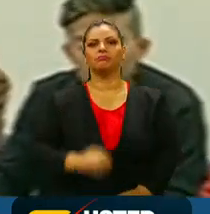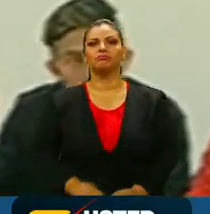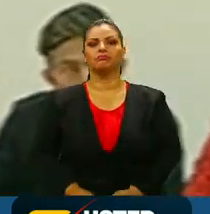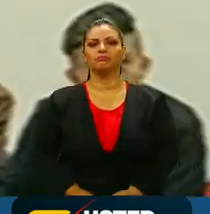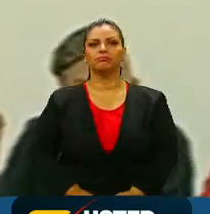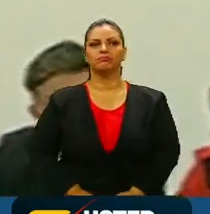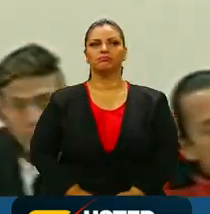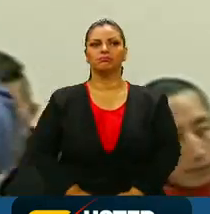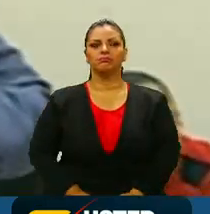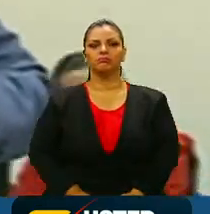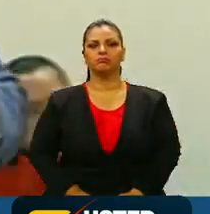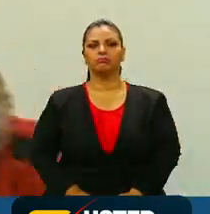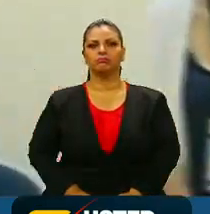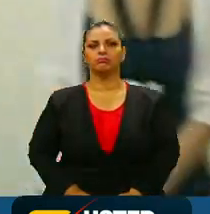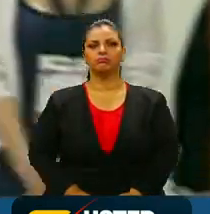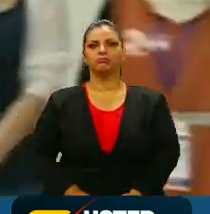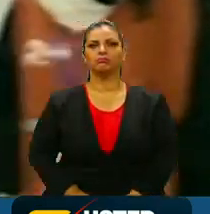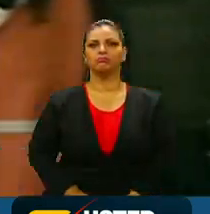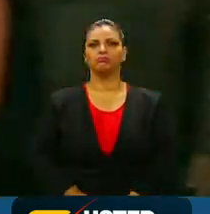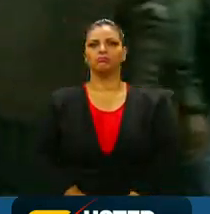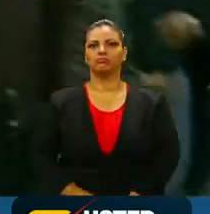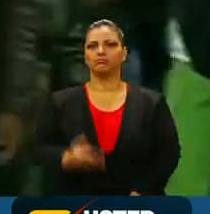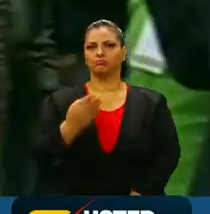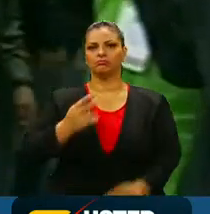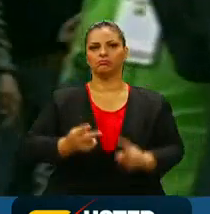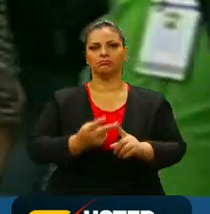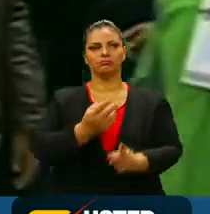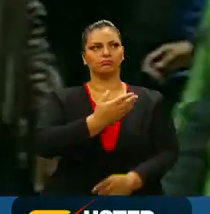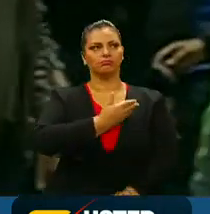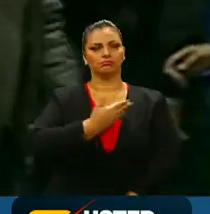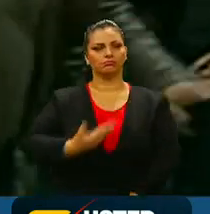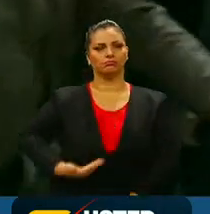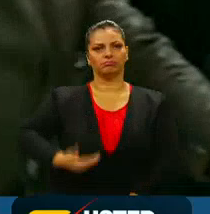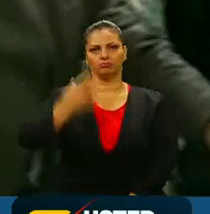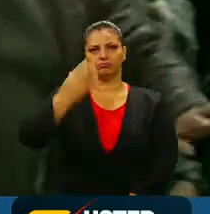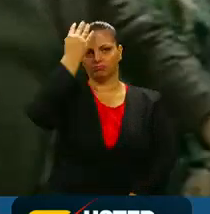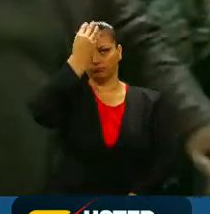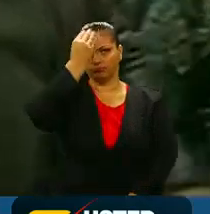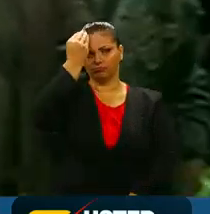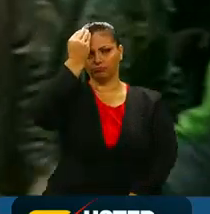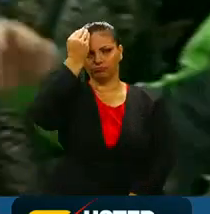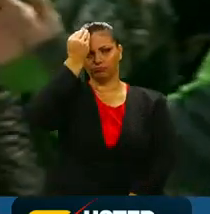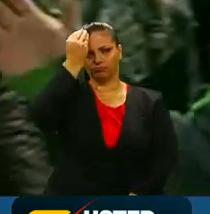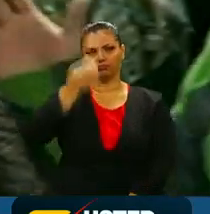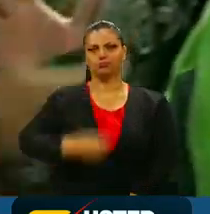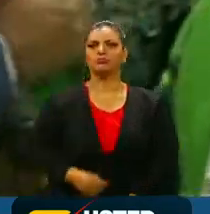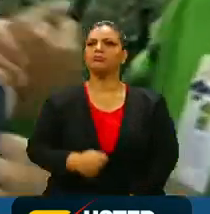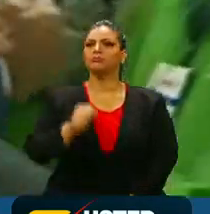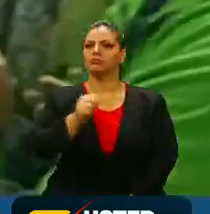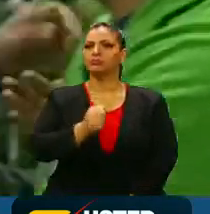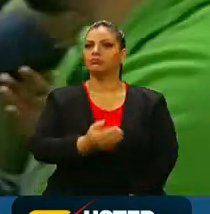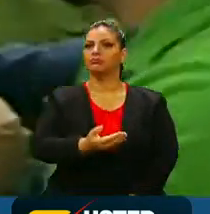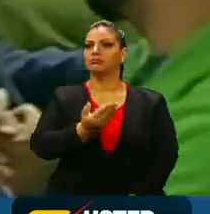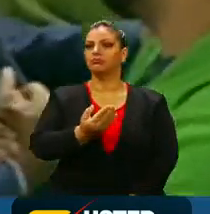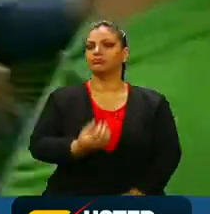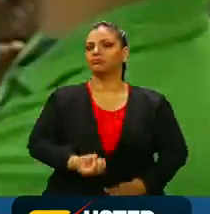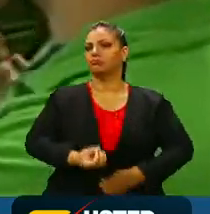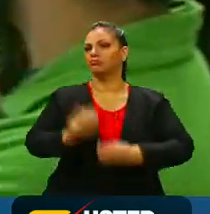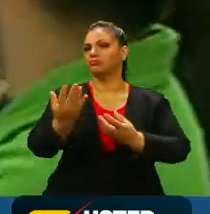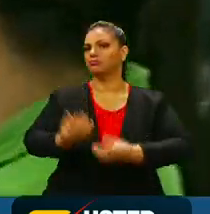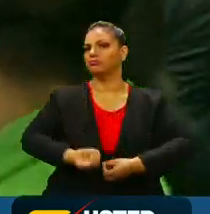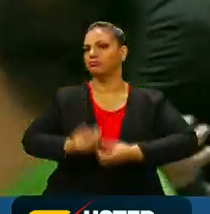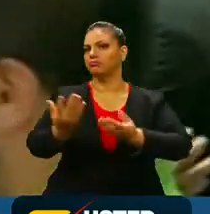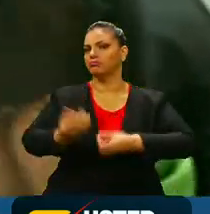juntas. Se despide el vicepresidente Jorge Glass. Bien, ahí teníamos las declaraciones emitidas por el candidato a